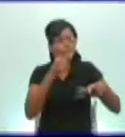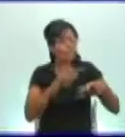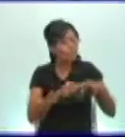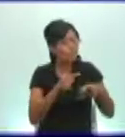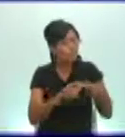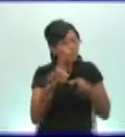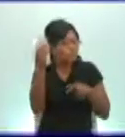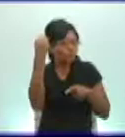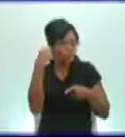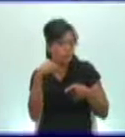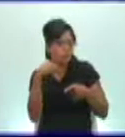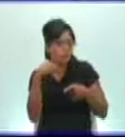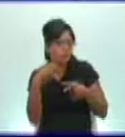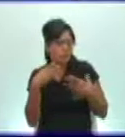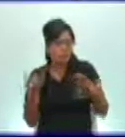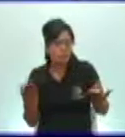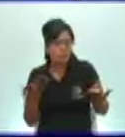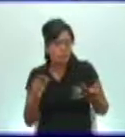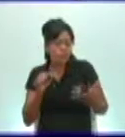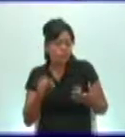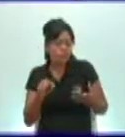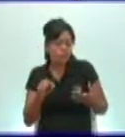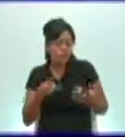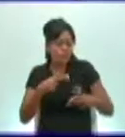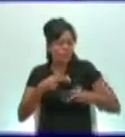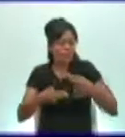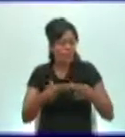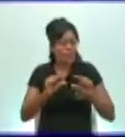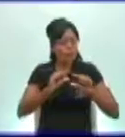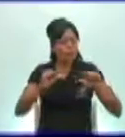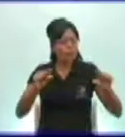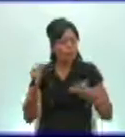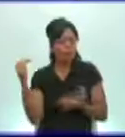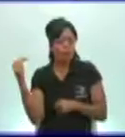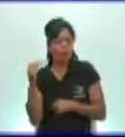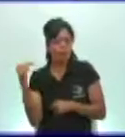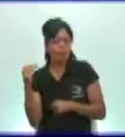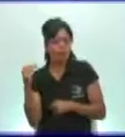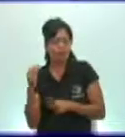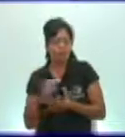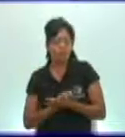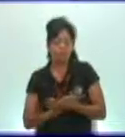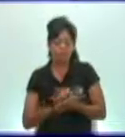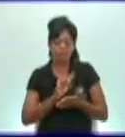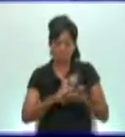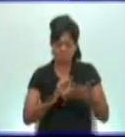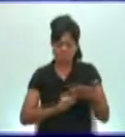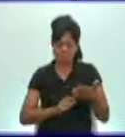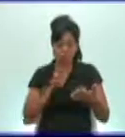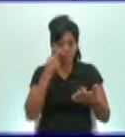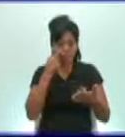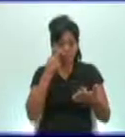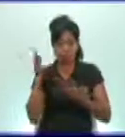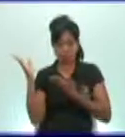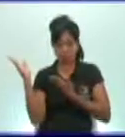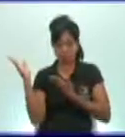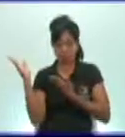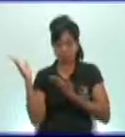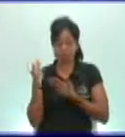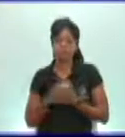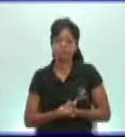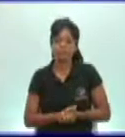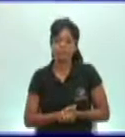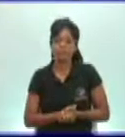la hora de hacer una oración negativa? Copien este ejemplo, copien